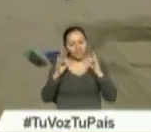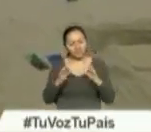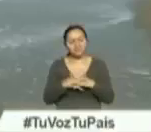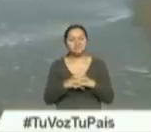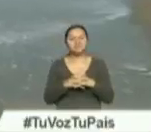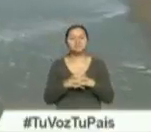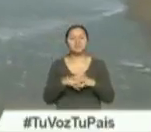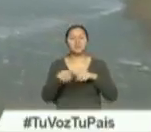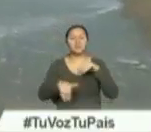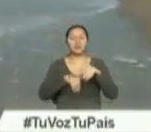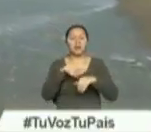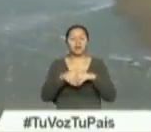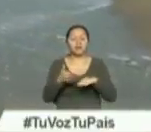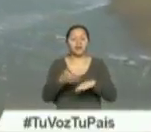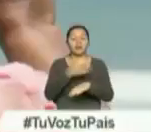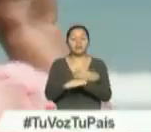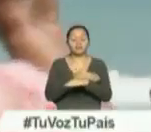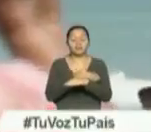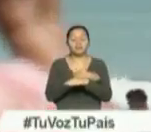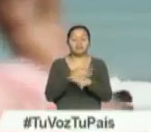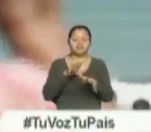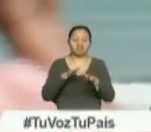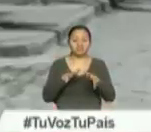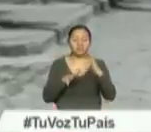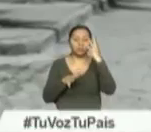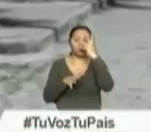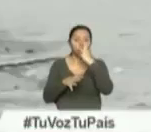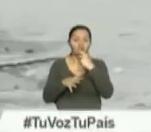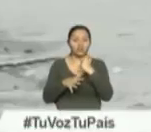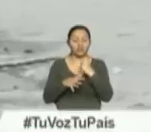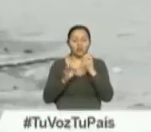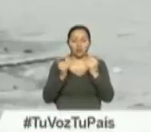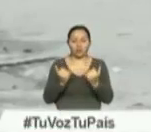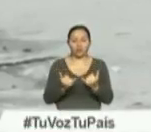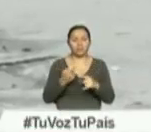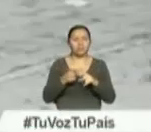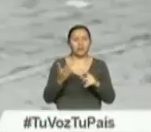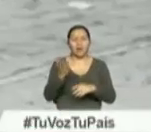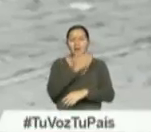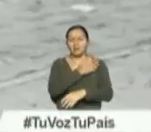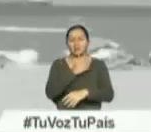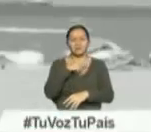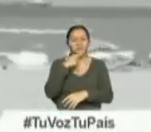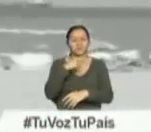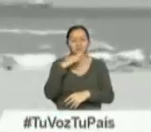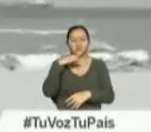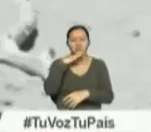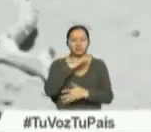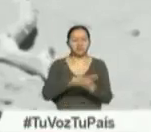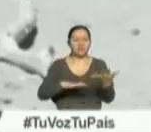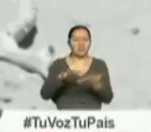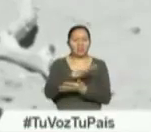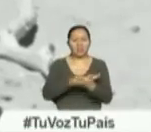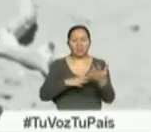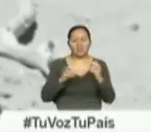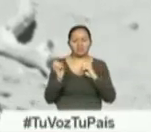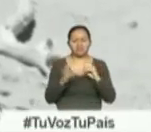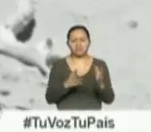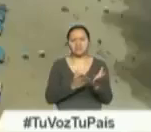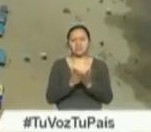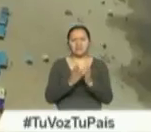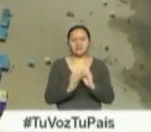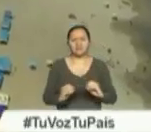una de las playas más hermosas del país, Las Palmas lució durante décadas abandonada, sucia, desordenada y sin ningún